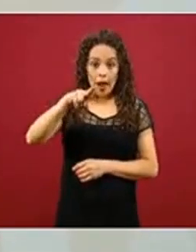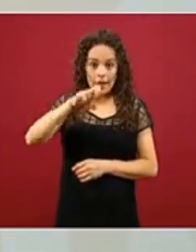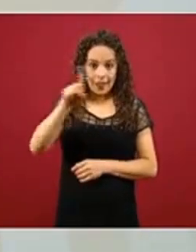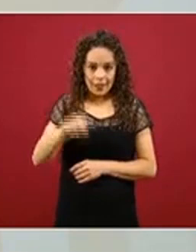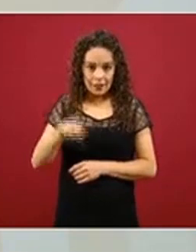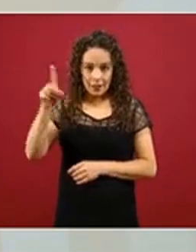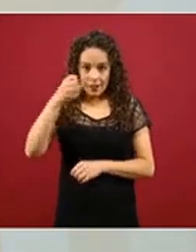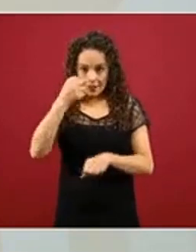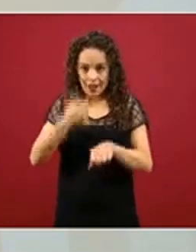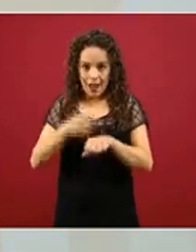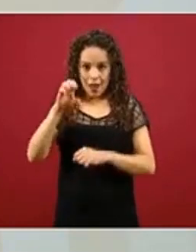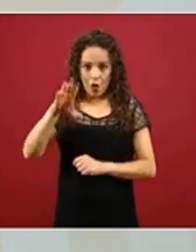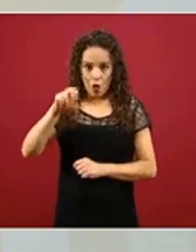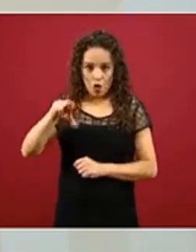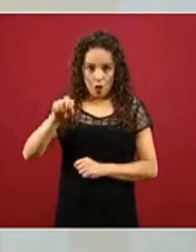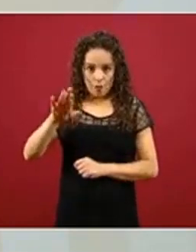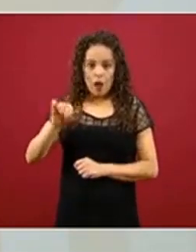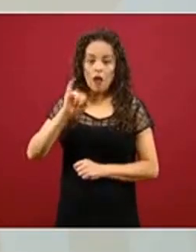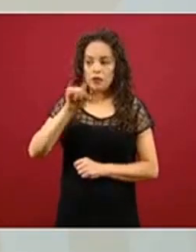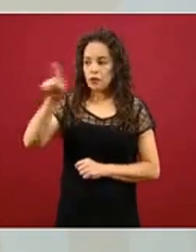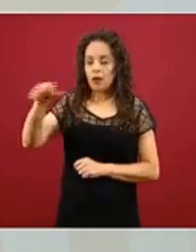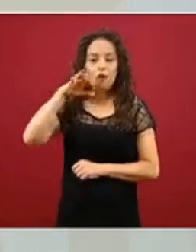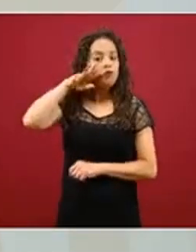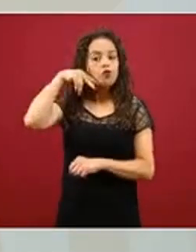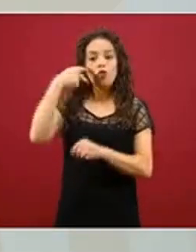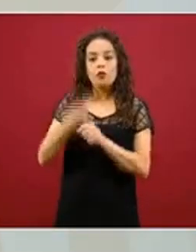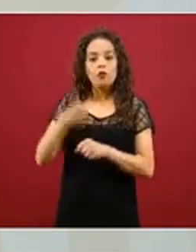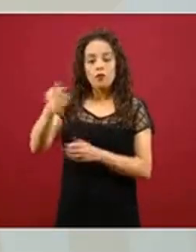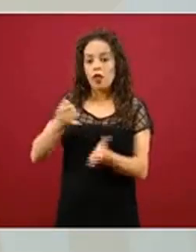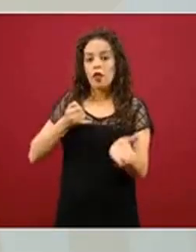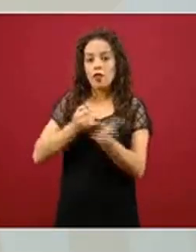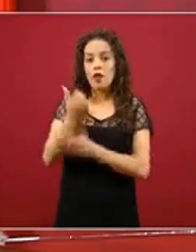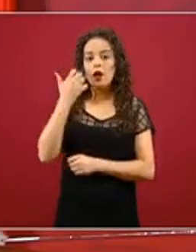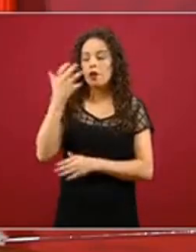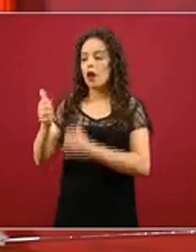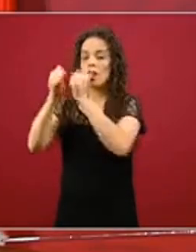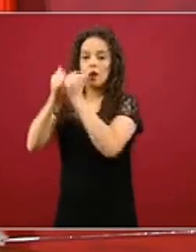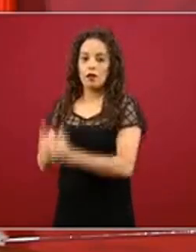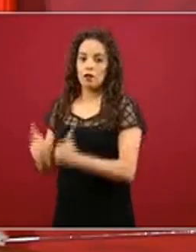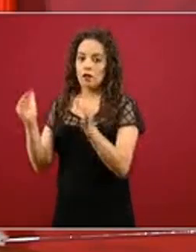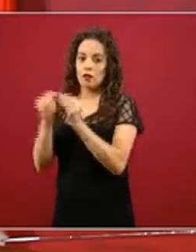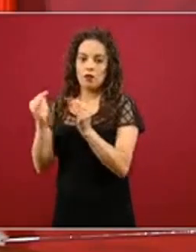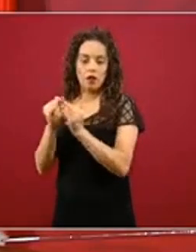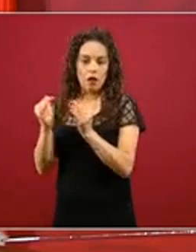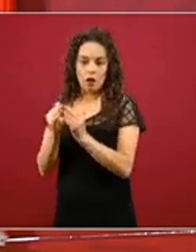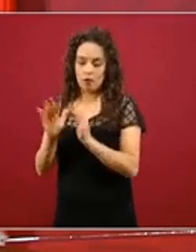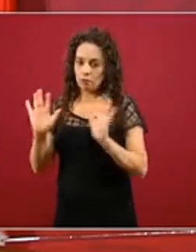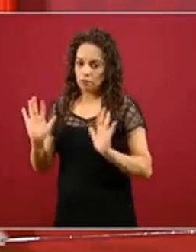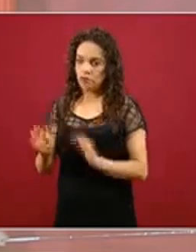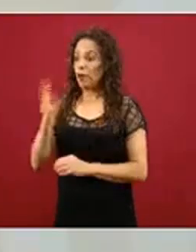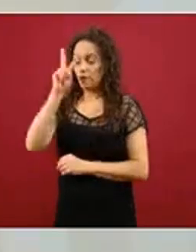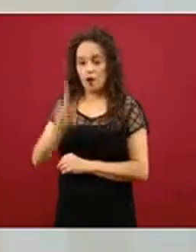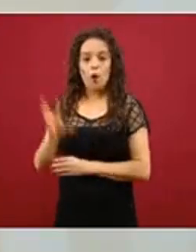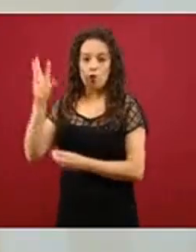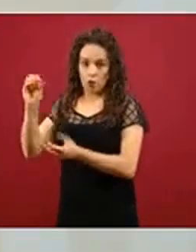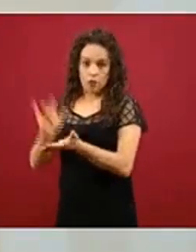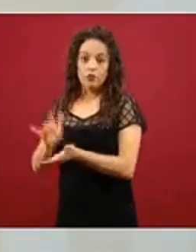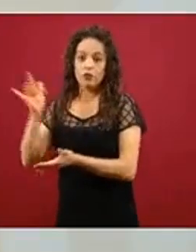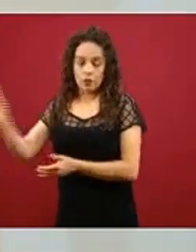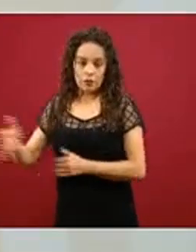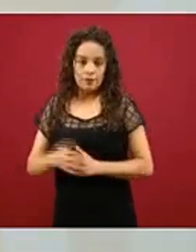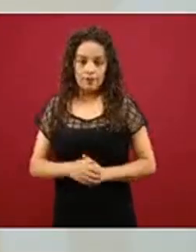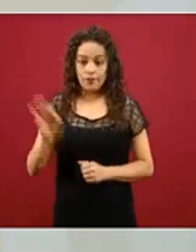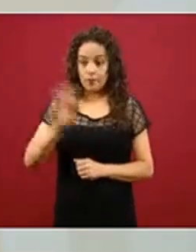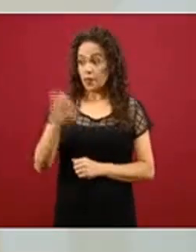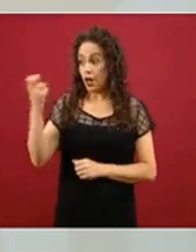decidido mantenerse en reclusión, en resguardo de manera voluntaria, lo cual le agradecemos. Si no lo hubiera